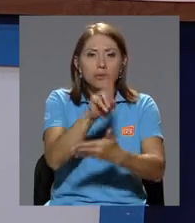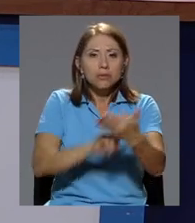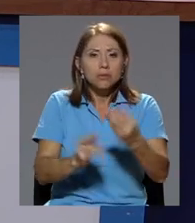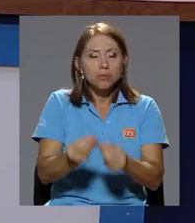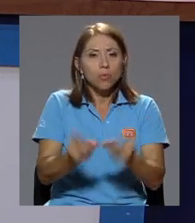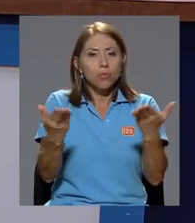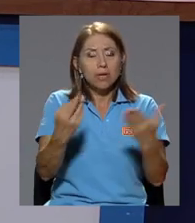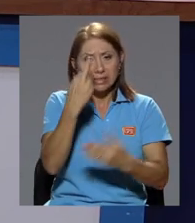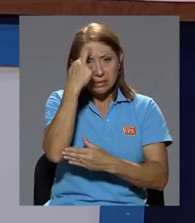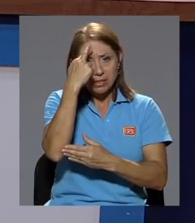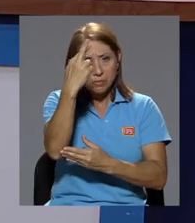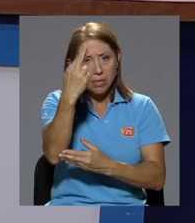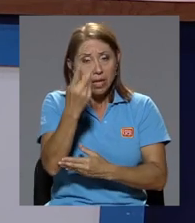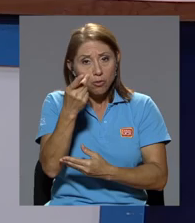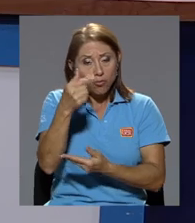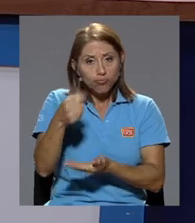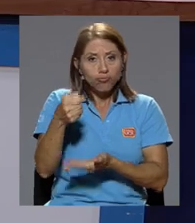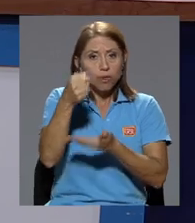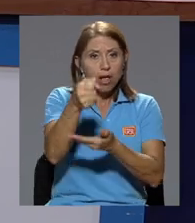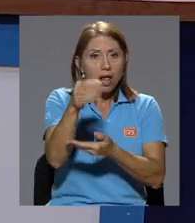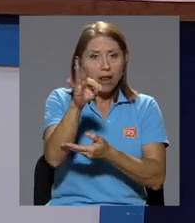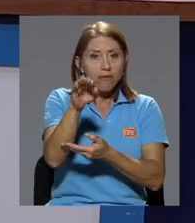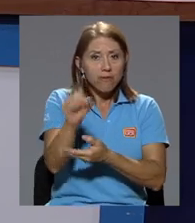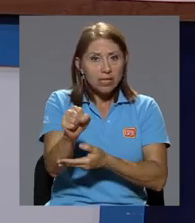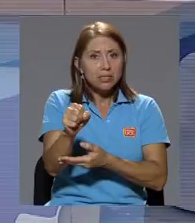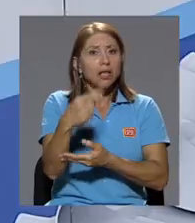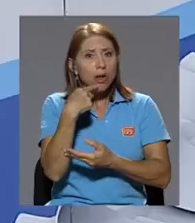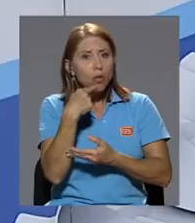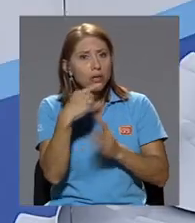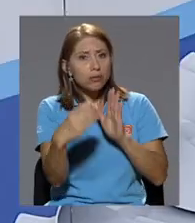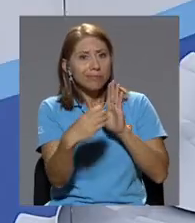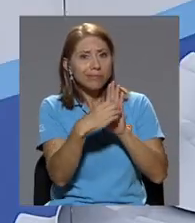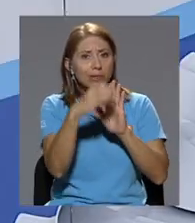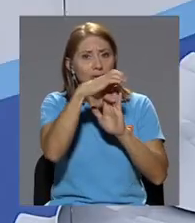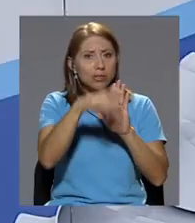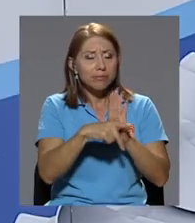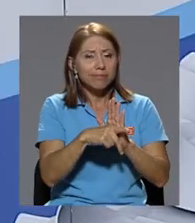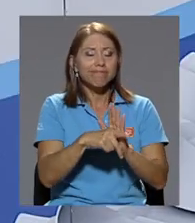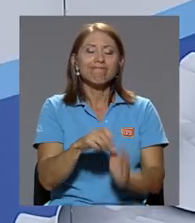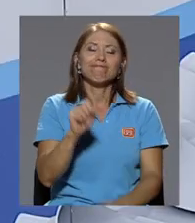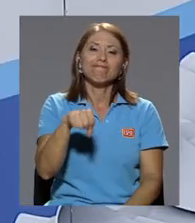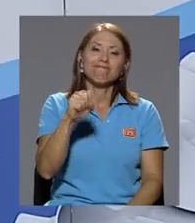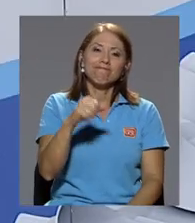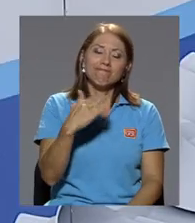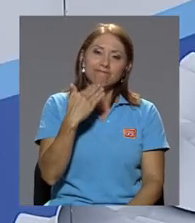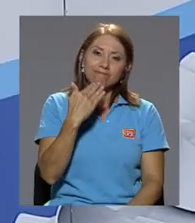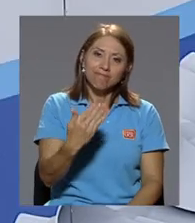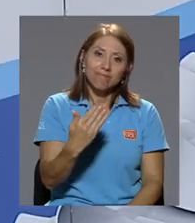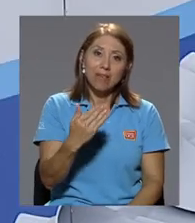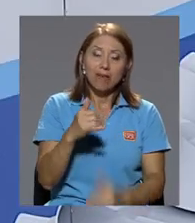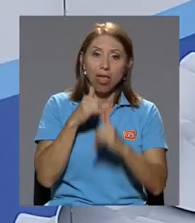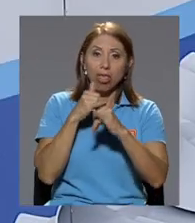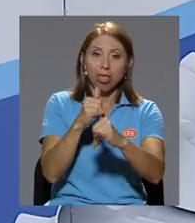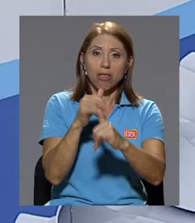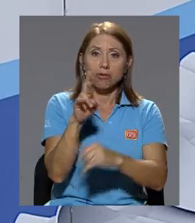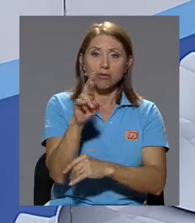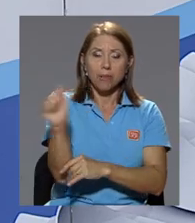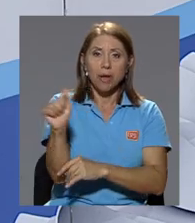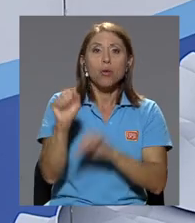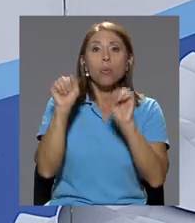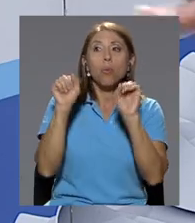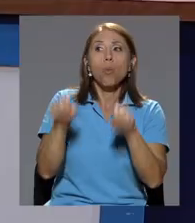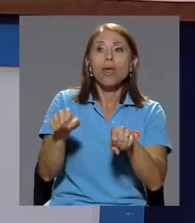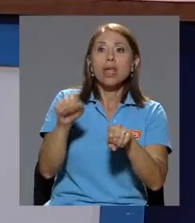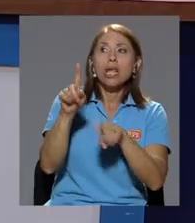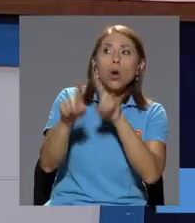respeto al fas que es por constitución de muchísimas muchísimas gracias en serio la el recurso amparo pueden consultar